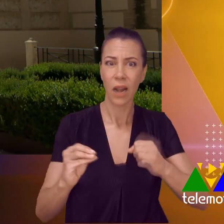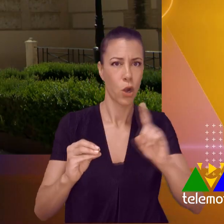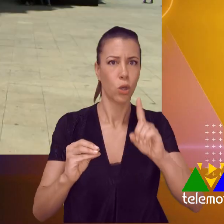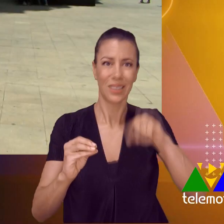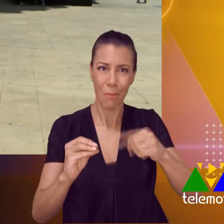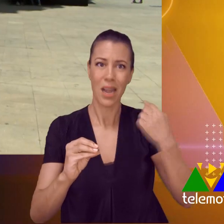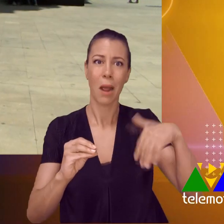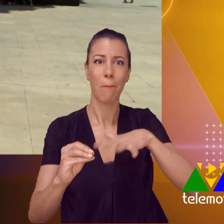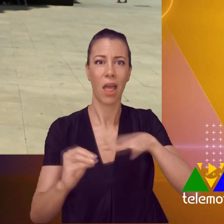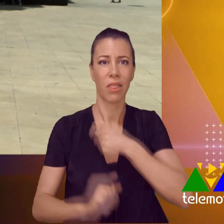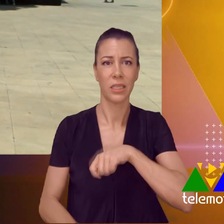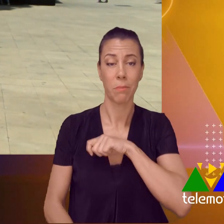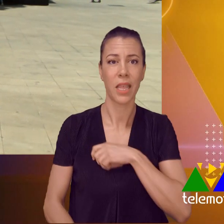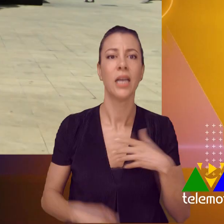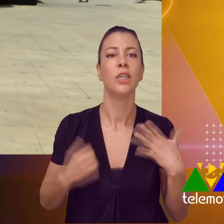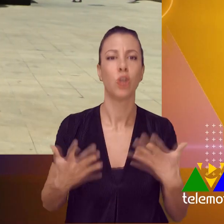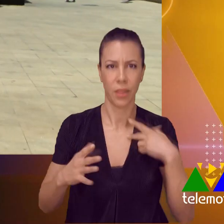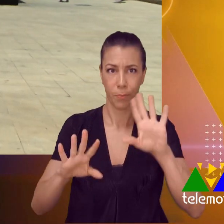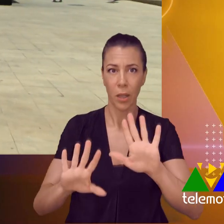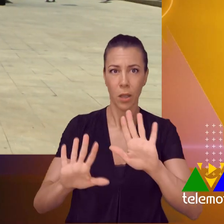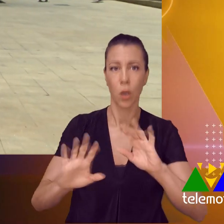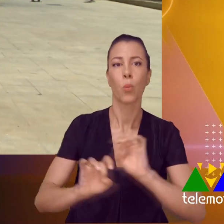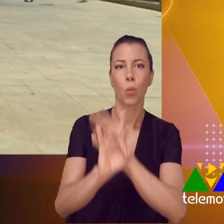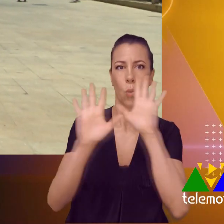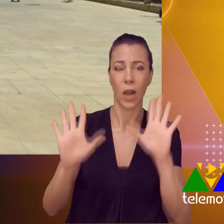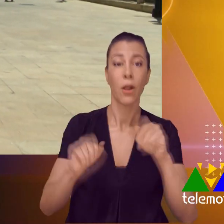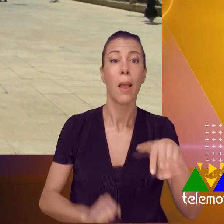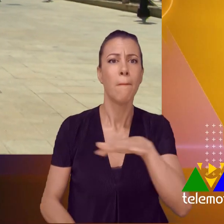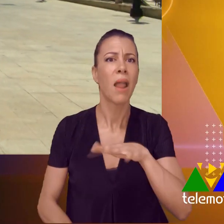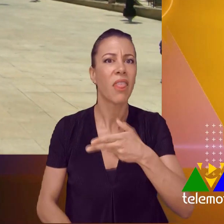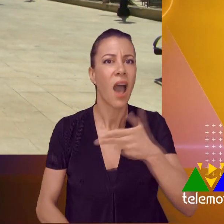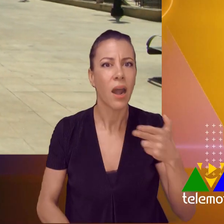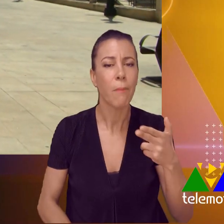claro es que precisamente se le conocía Plaza de Armas por algo, ¿no? Y era precisamente por ese